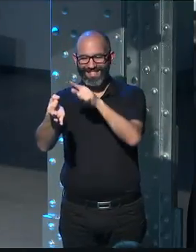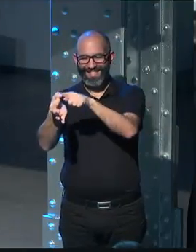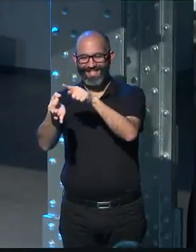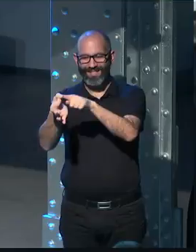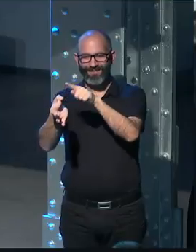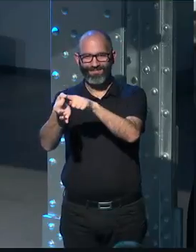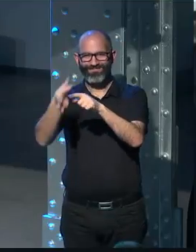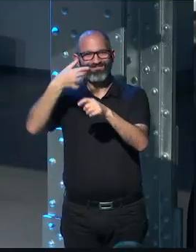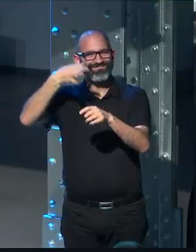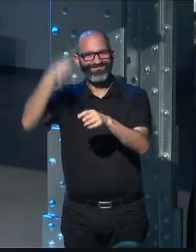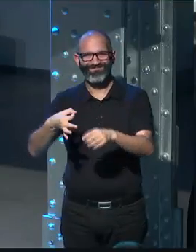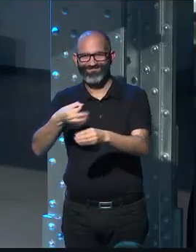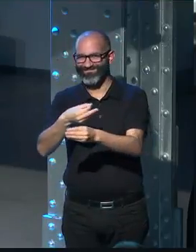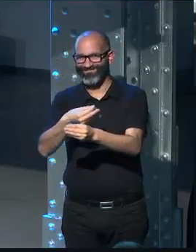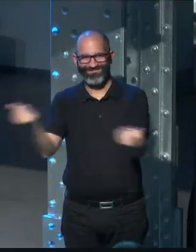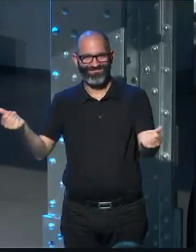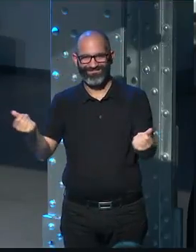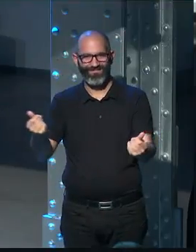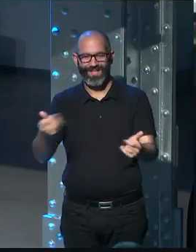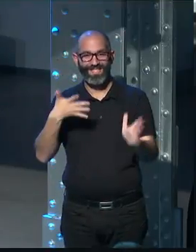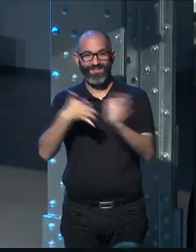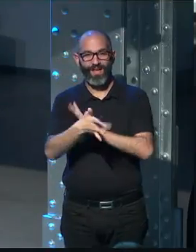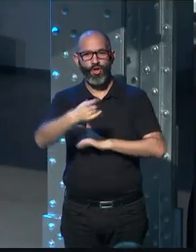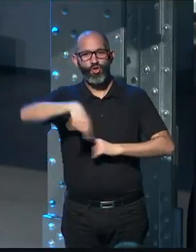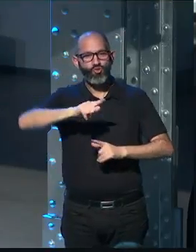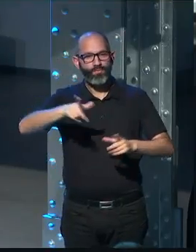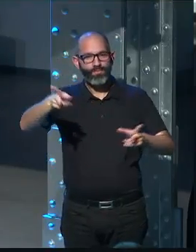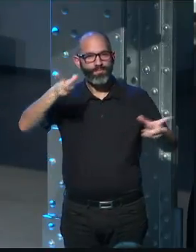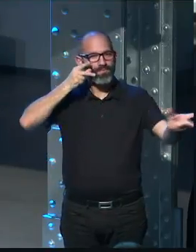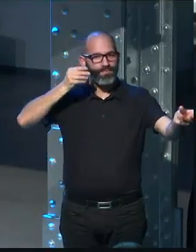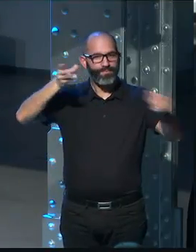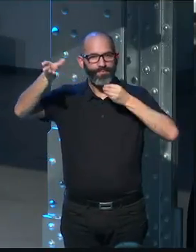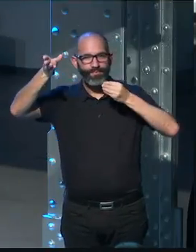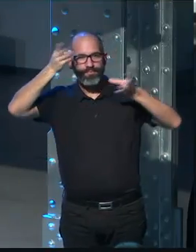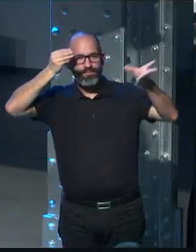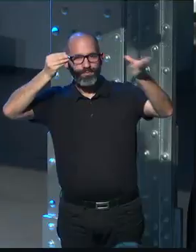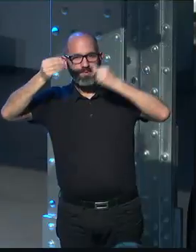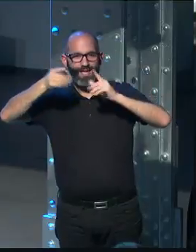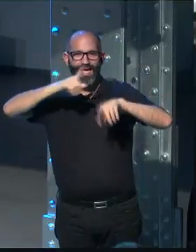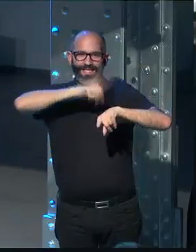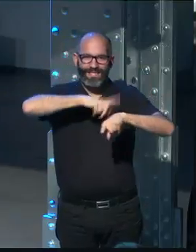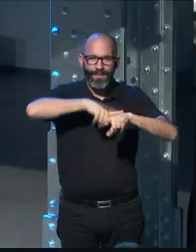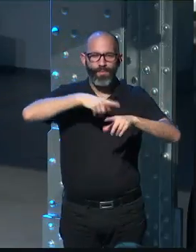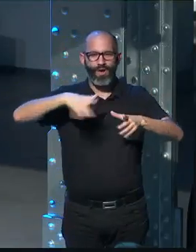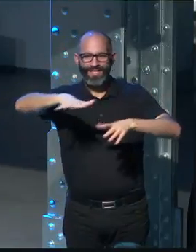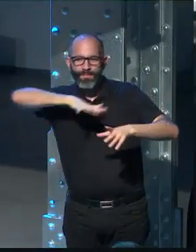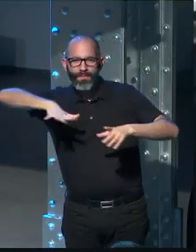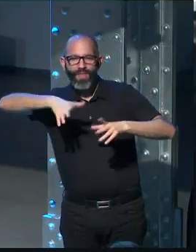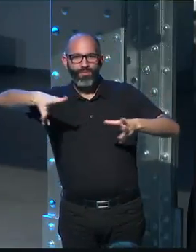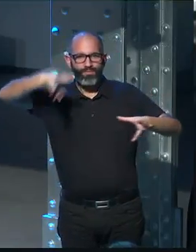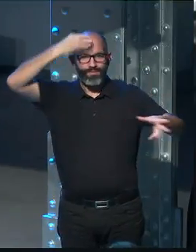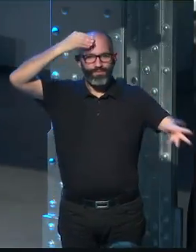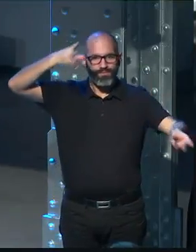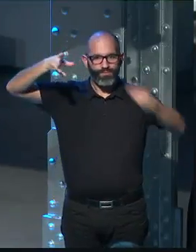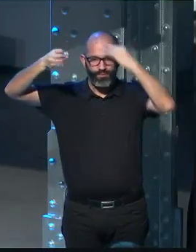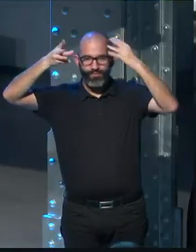ilusión de continuidad. Estamos percibiendo de manera muy fragmentada tanto en el espacio como en el tiempo. Y el cerebro dedica muchísimos recursos